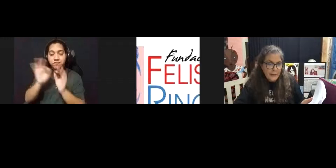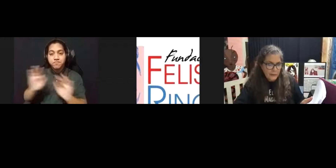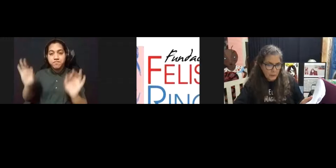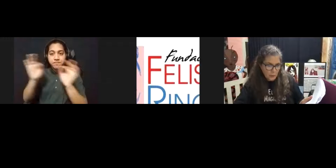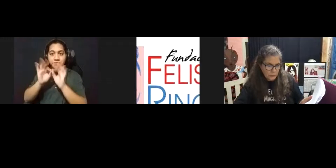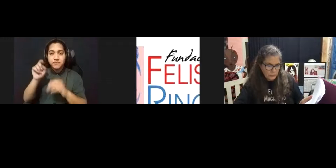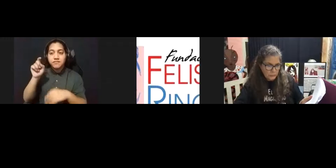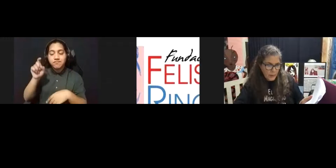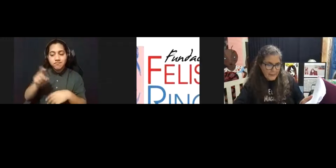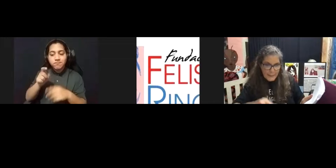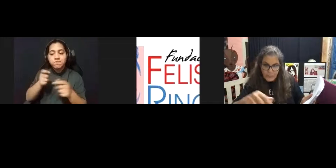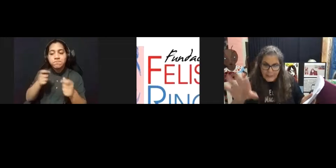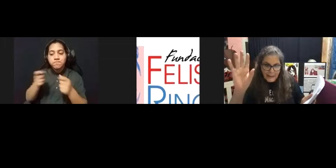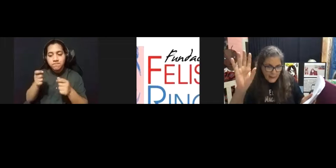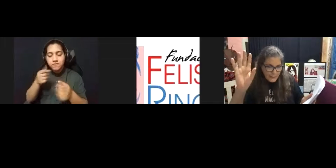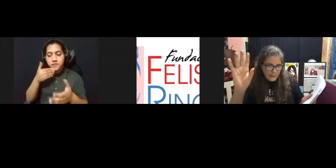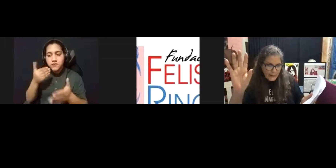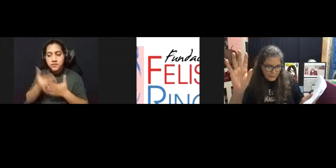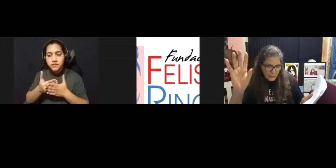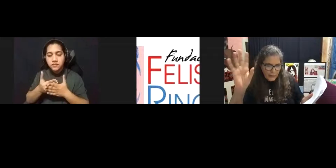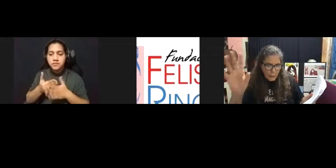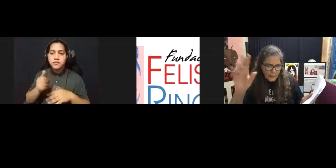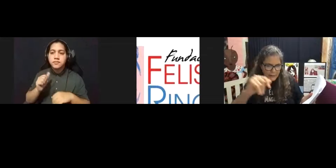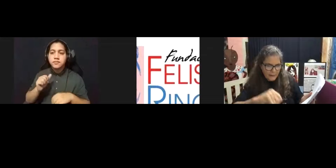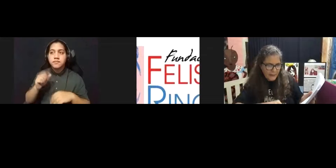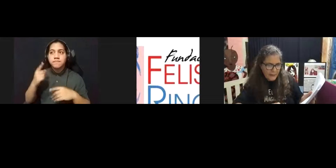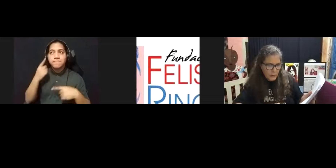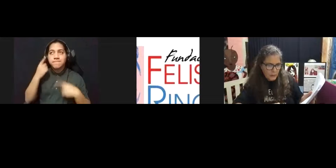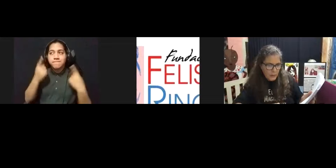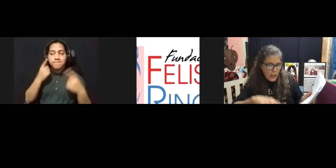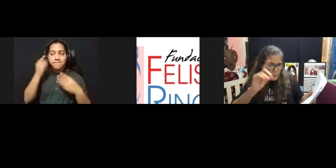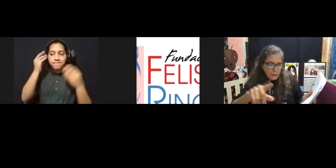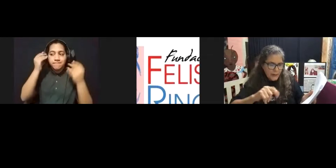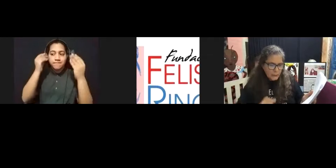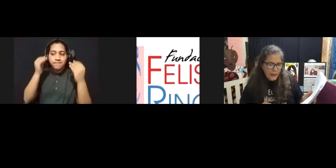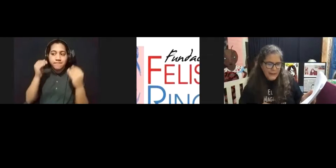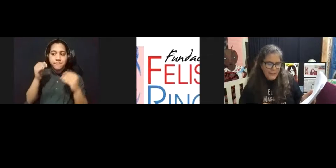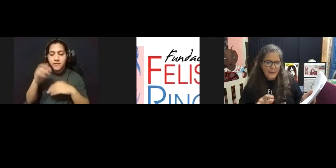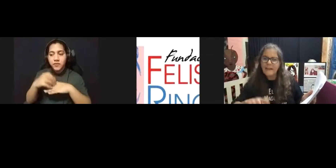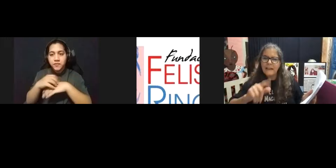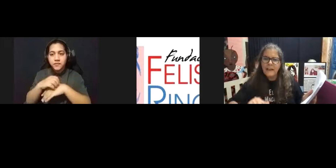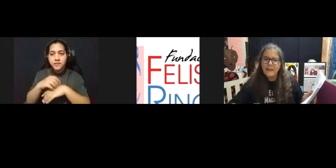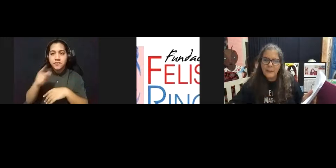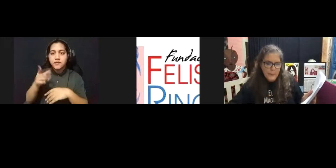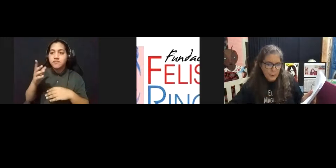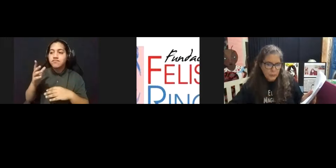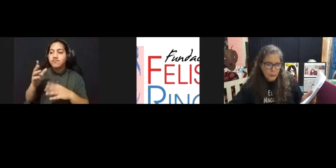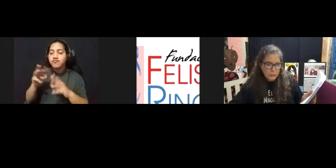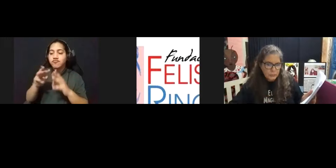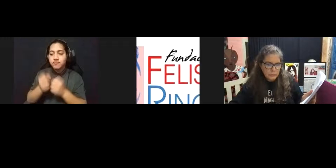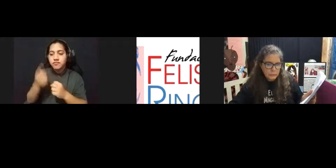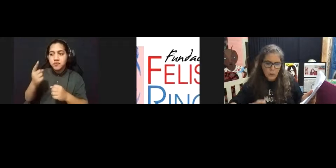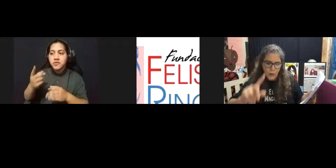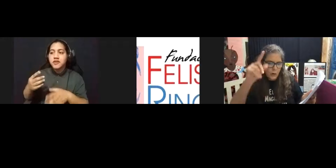buena dirección. Después de largas meditaciones, la hormiguita se dijo, pondré un taller para enriquecerme